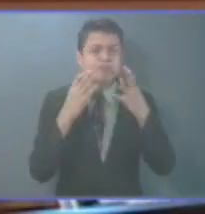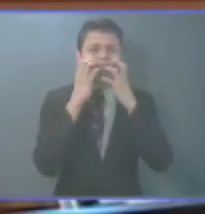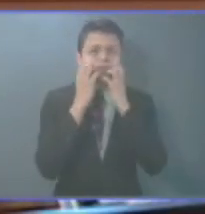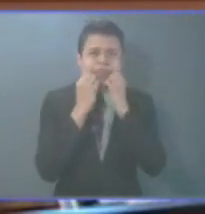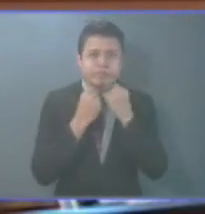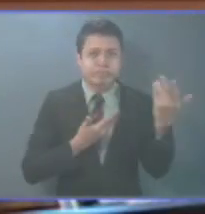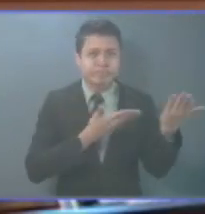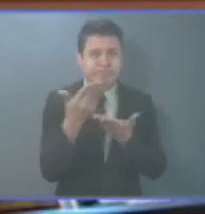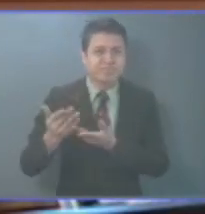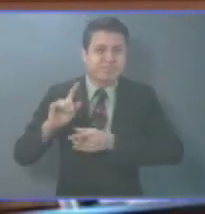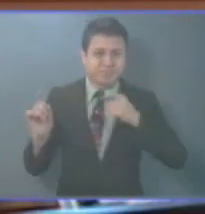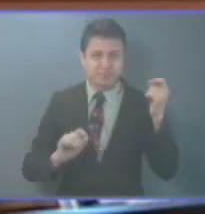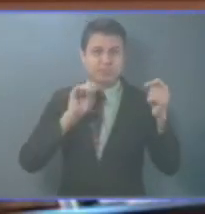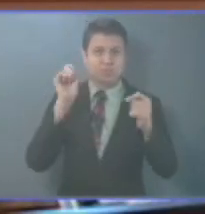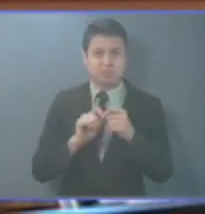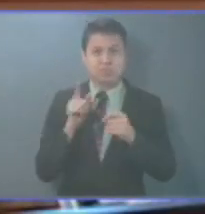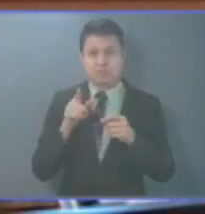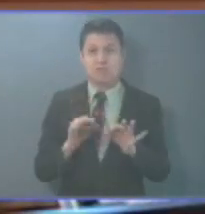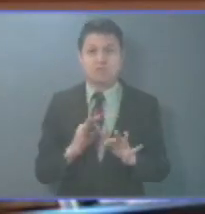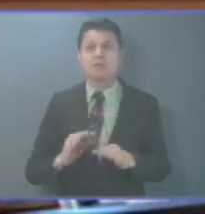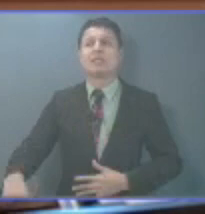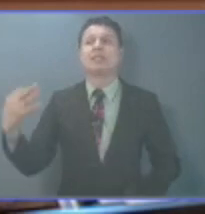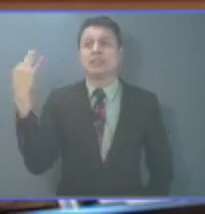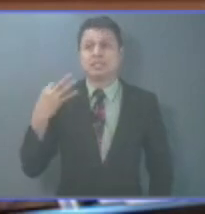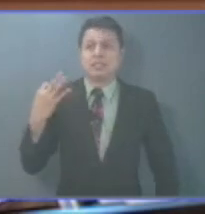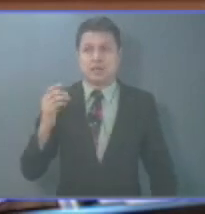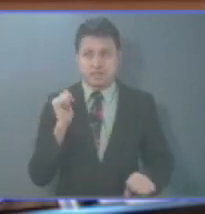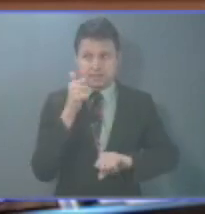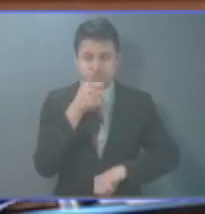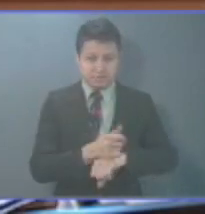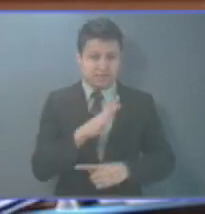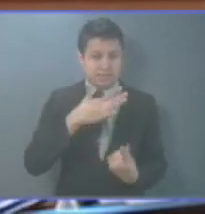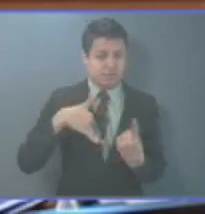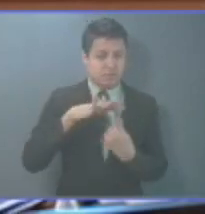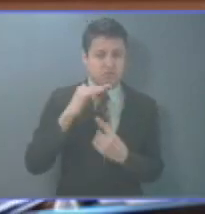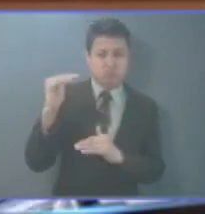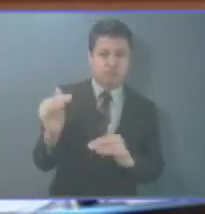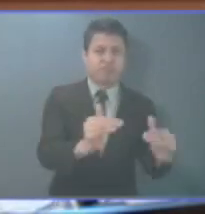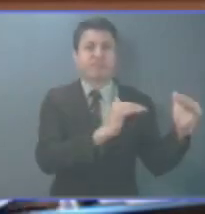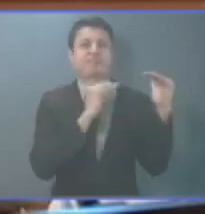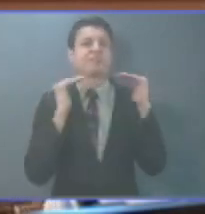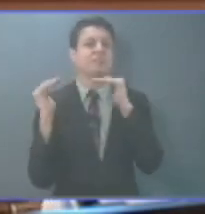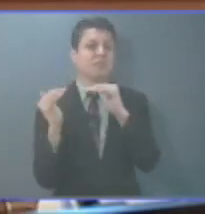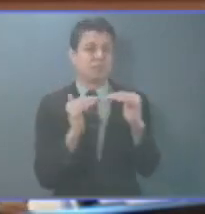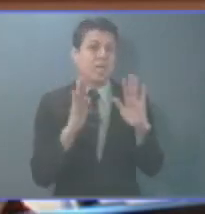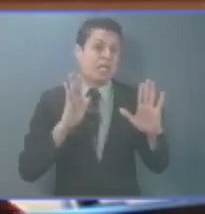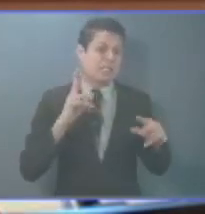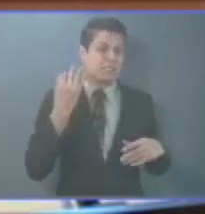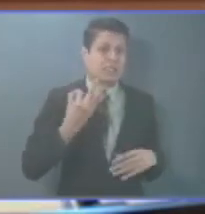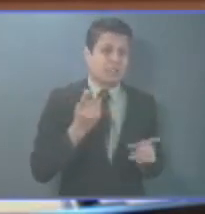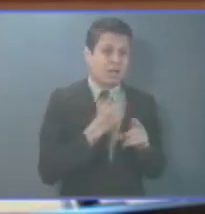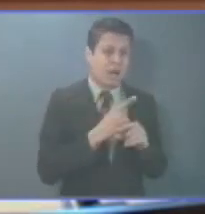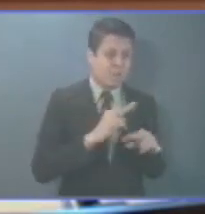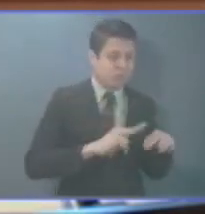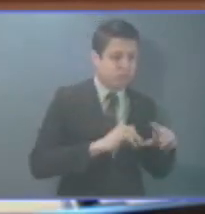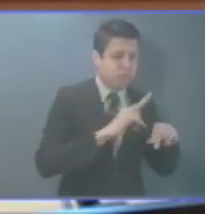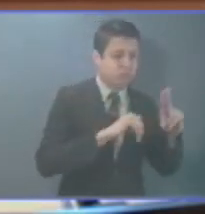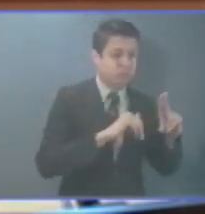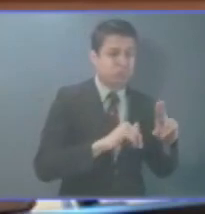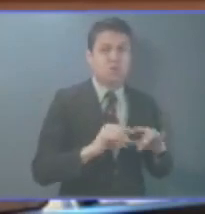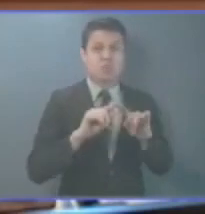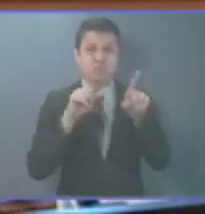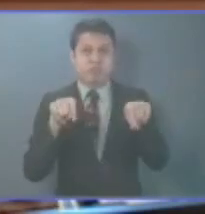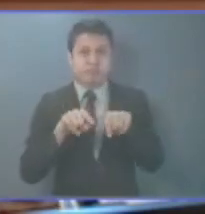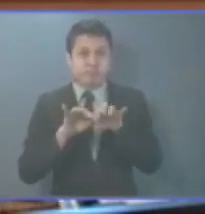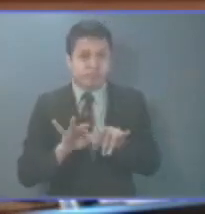gratuita y oportuna. Para tal efecto, se deberán crear las condiciones de infraestructura, equipamiento, tecnología